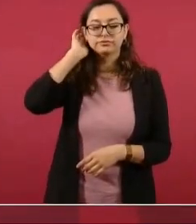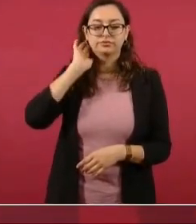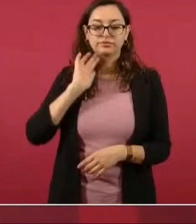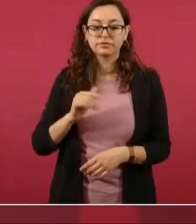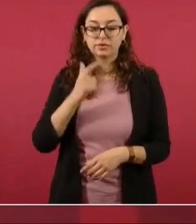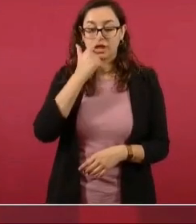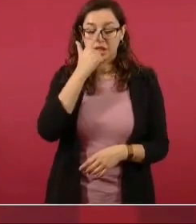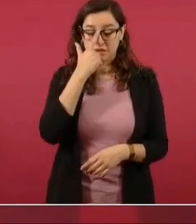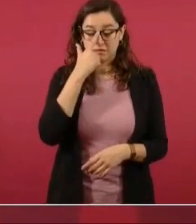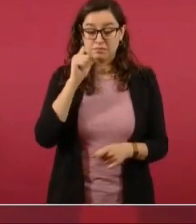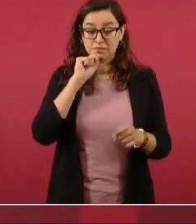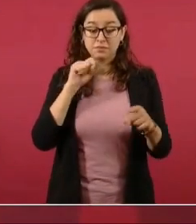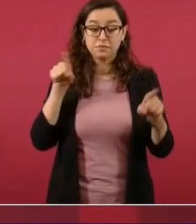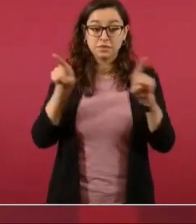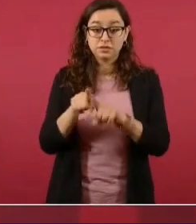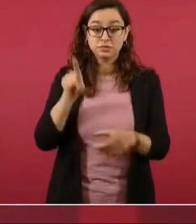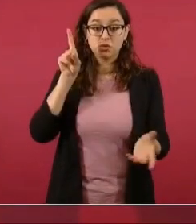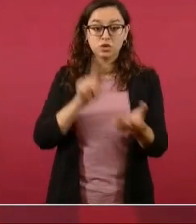ministros